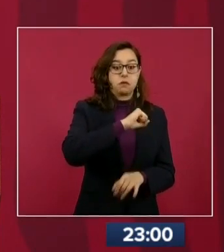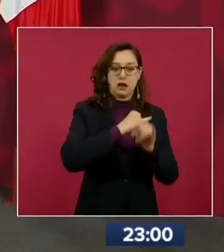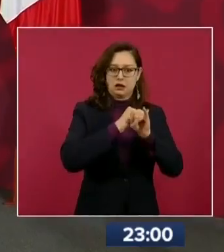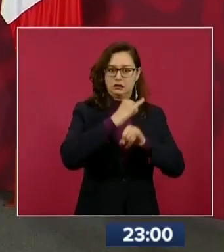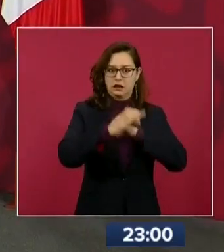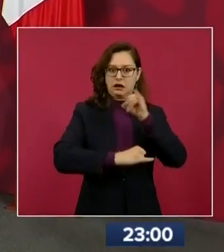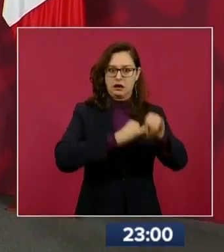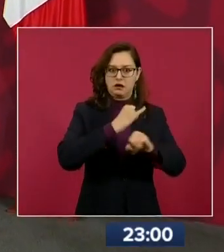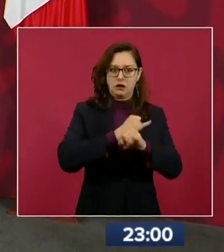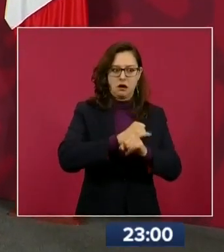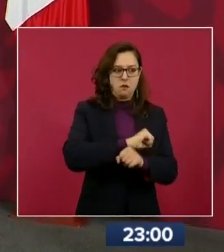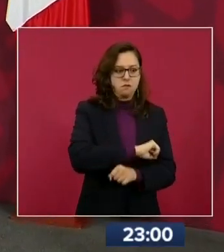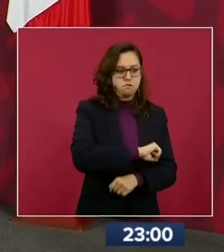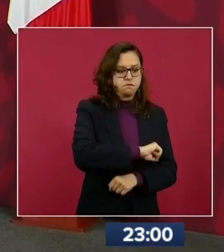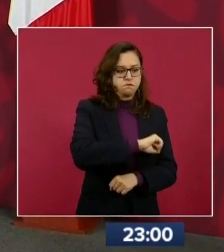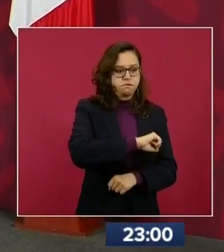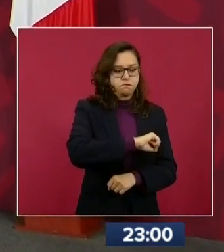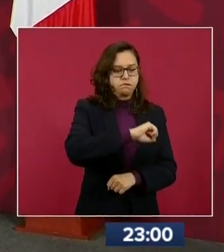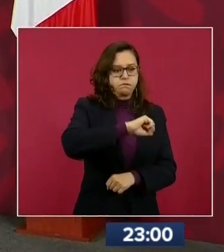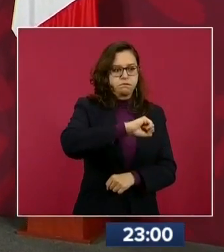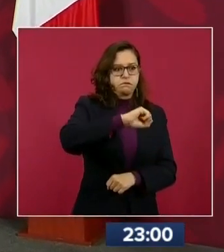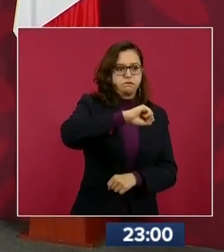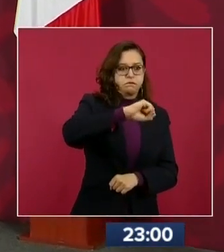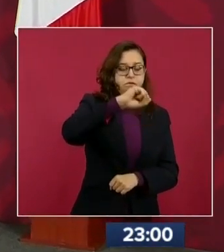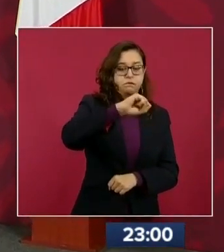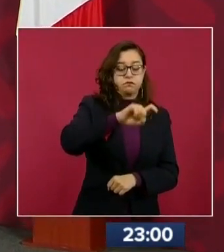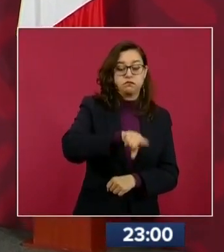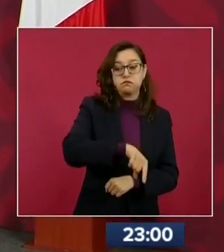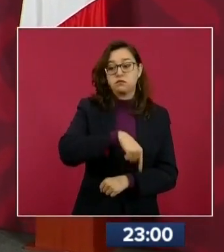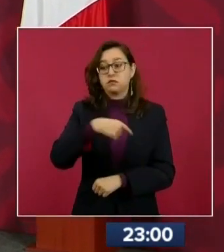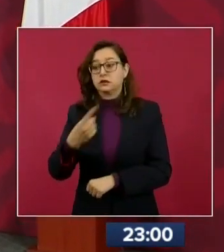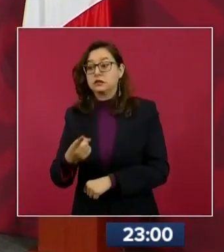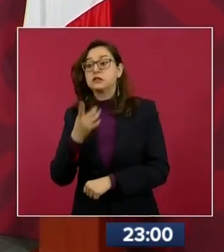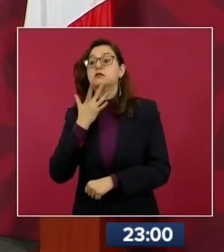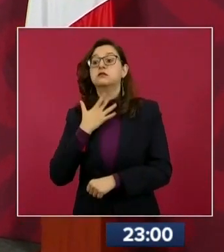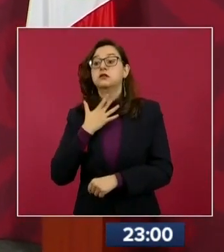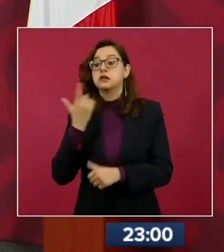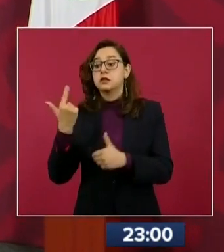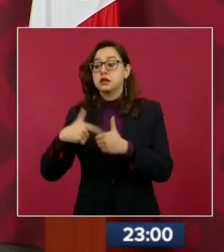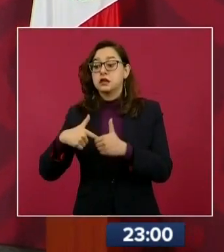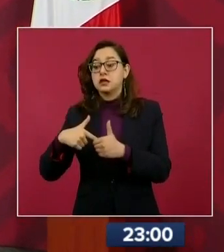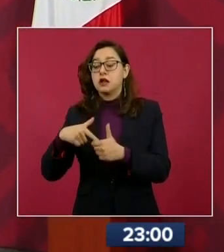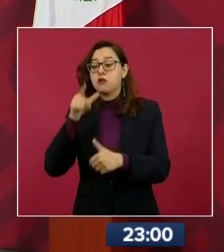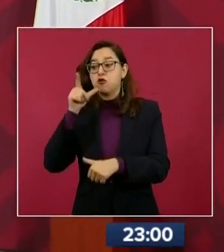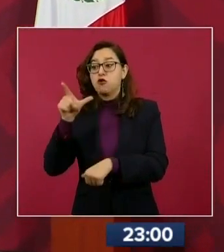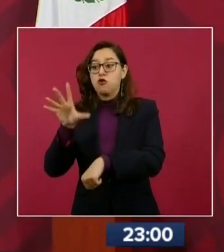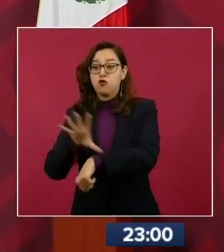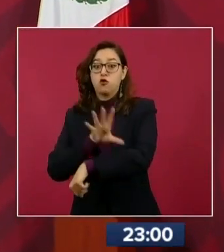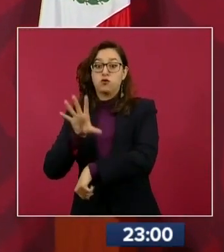de precios en combustibles ni en energía eléctrica,